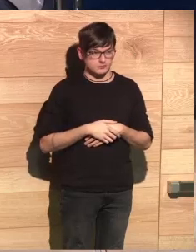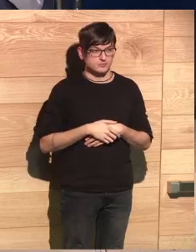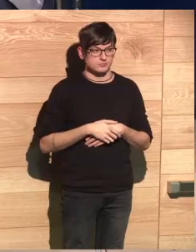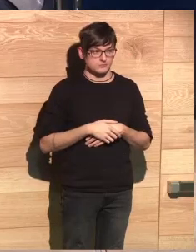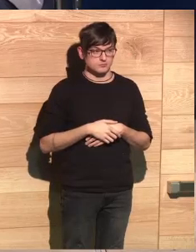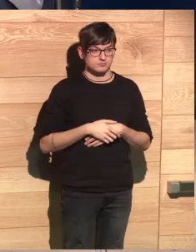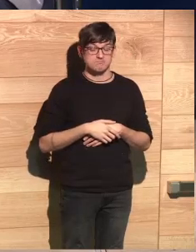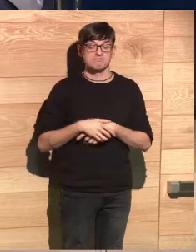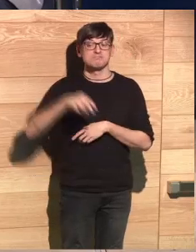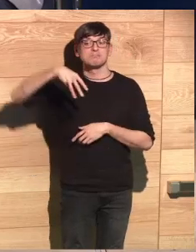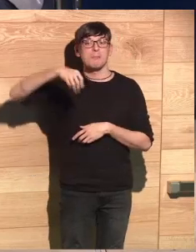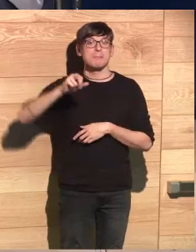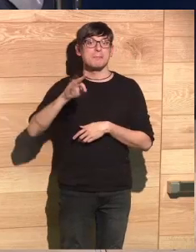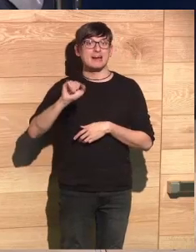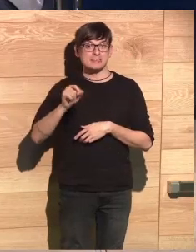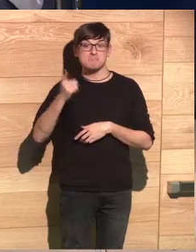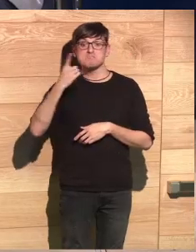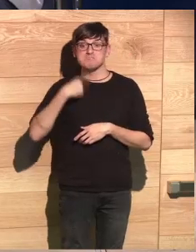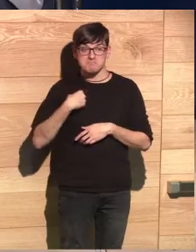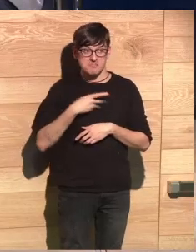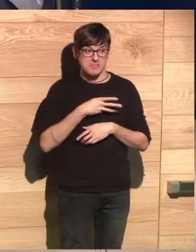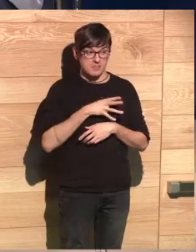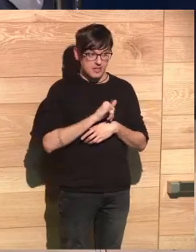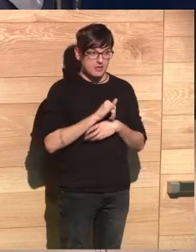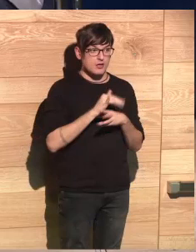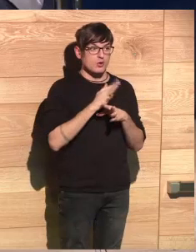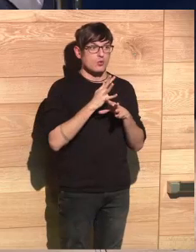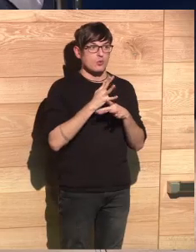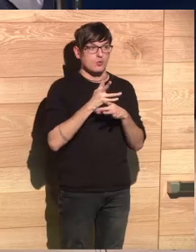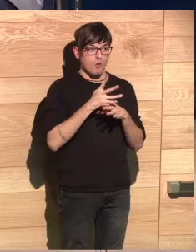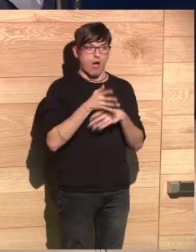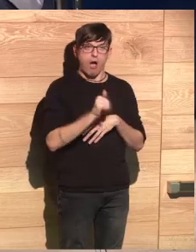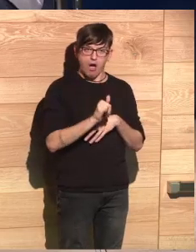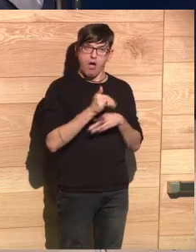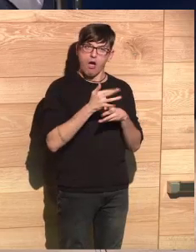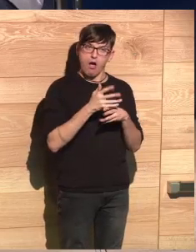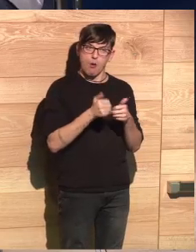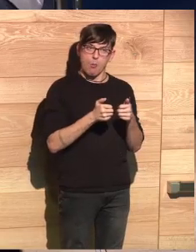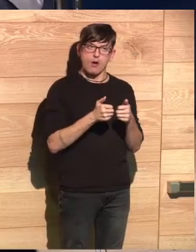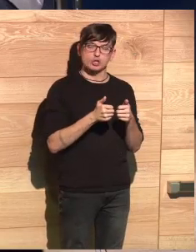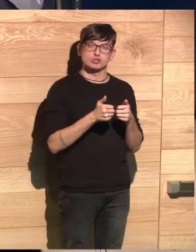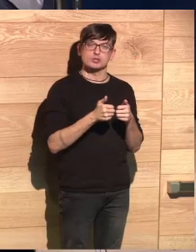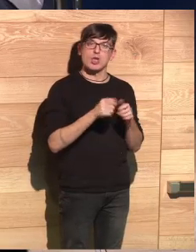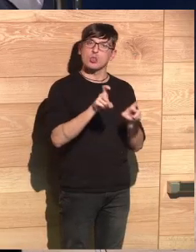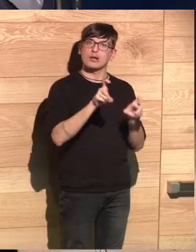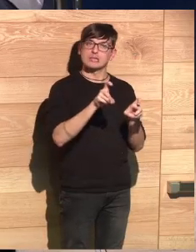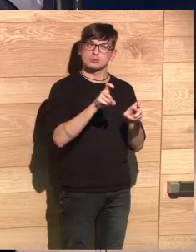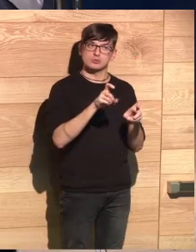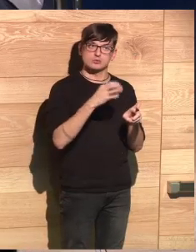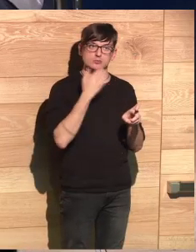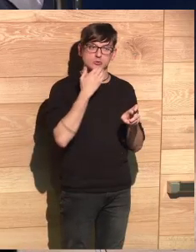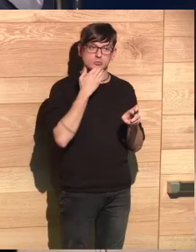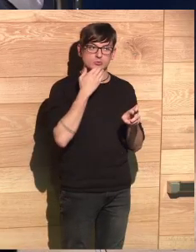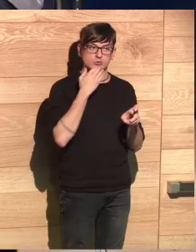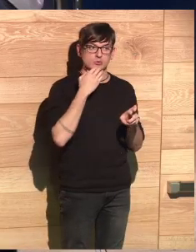Me pasa, Marta, que hay videojuegos educativos, tengo que hacer aquí una... Hay grandes videojuegos educativos, por ejemplo, los que hace Gonzalo